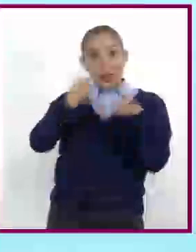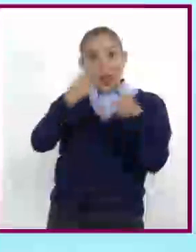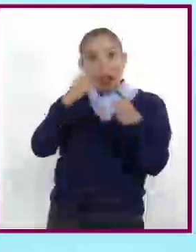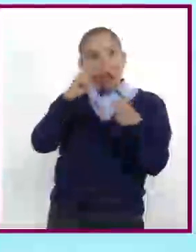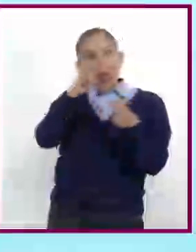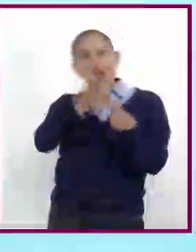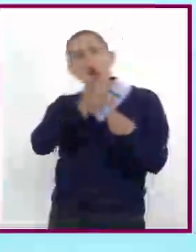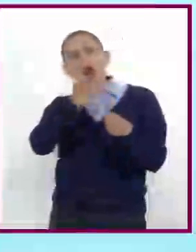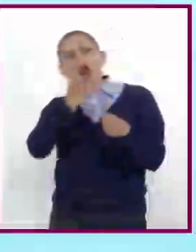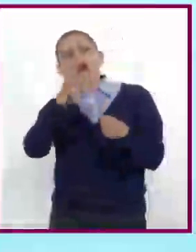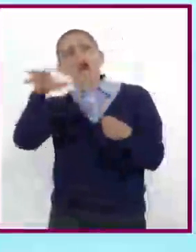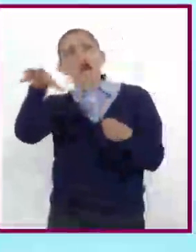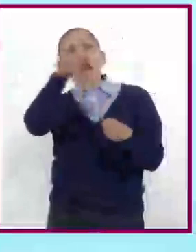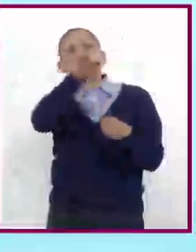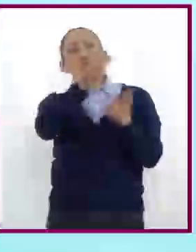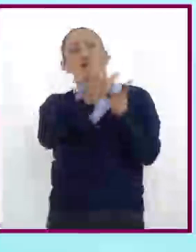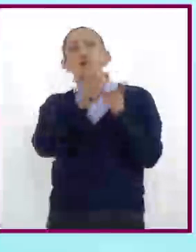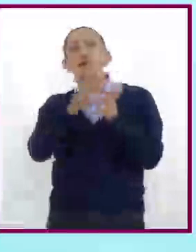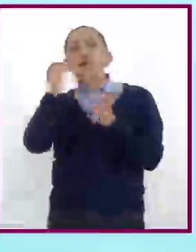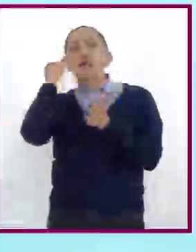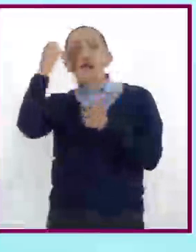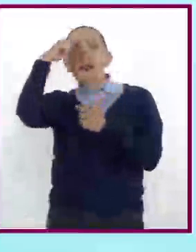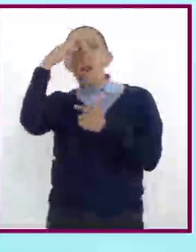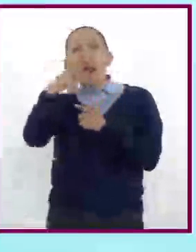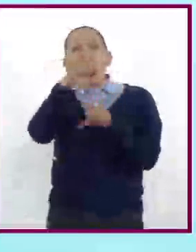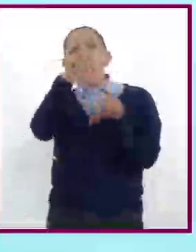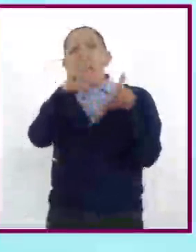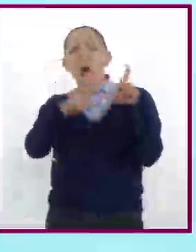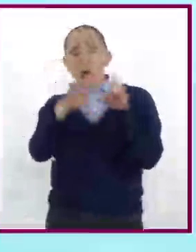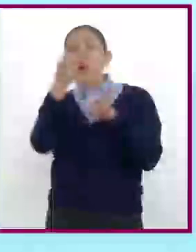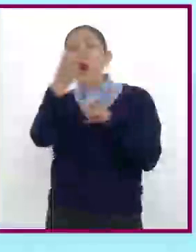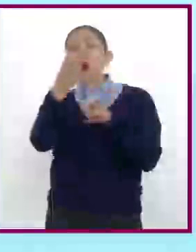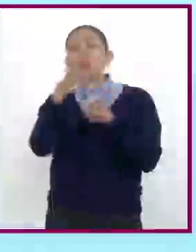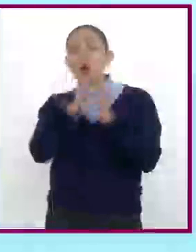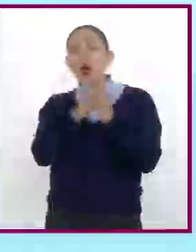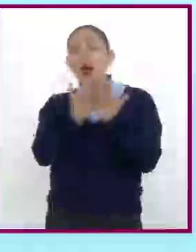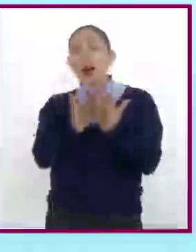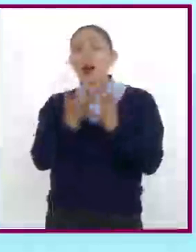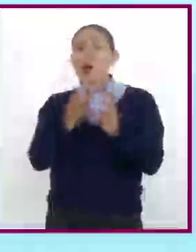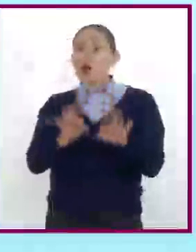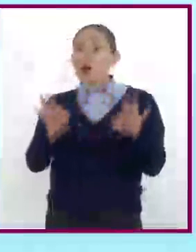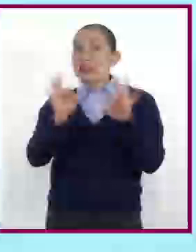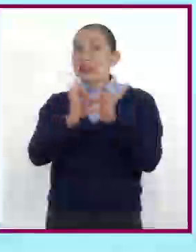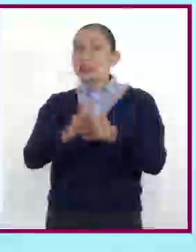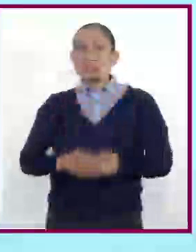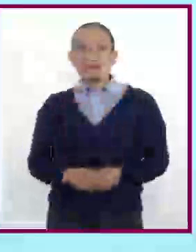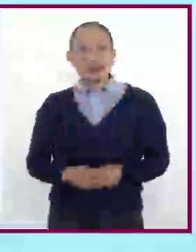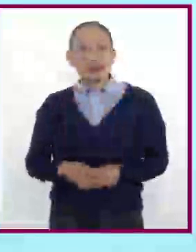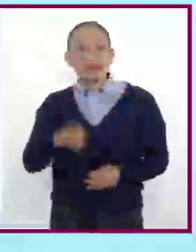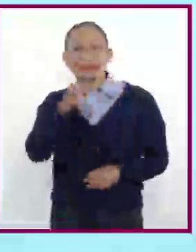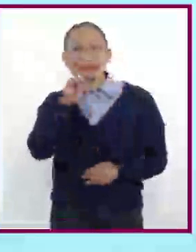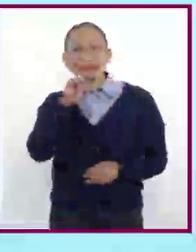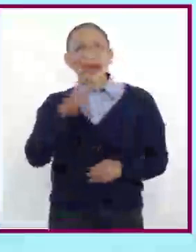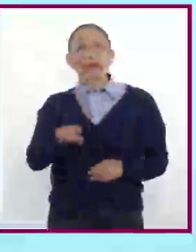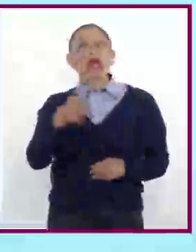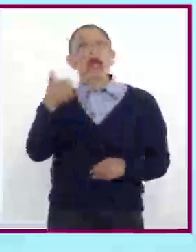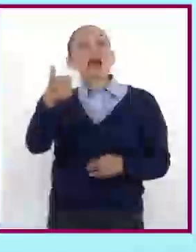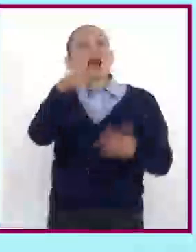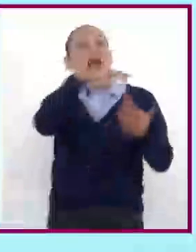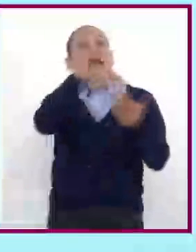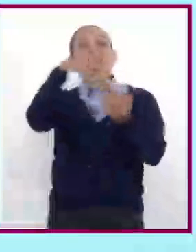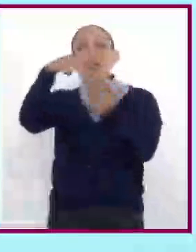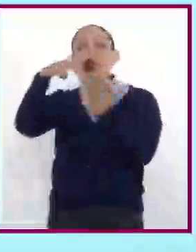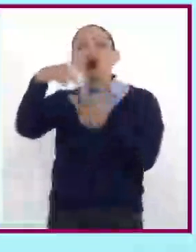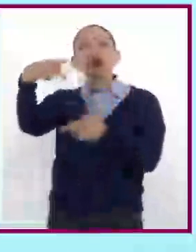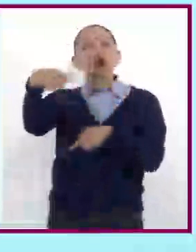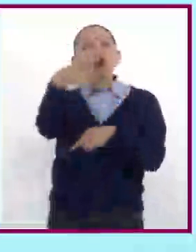las costumbres de ciertos grupos indígenas de México y es por eso que su libro es muy importante. Además, cada región tiene